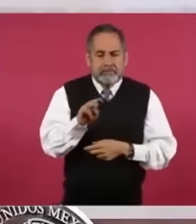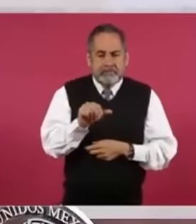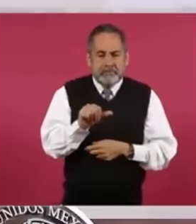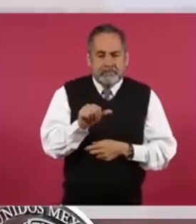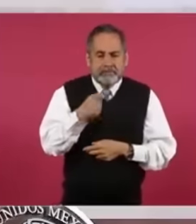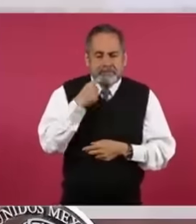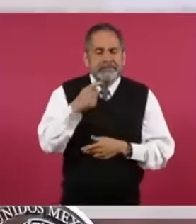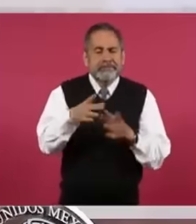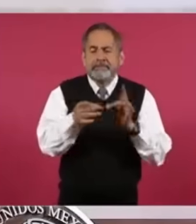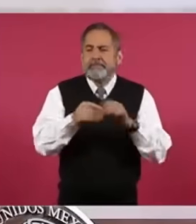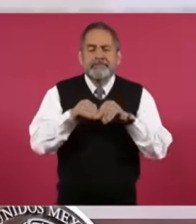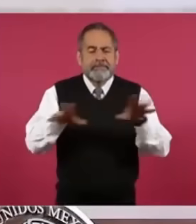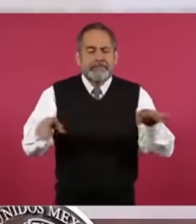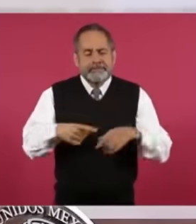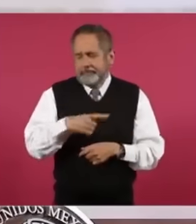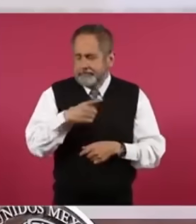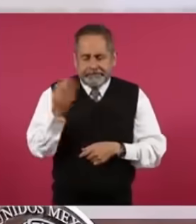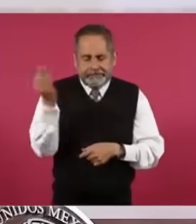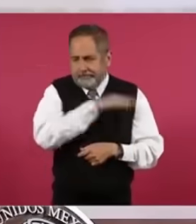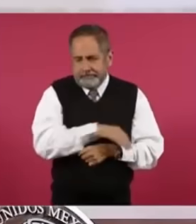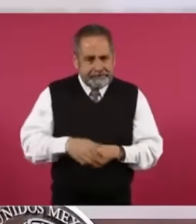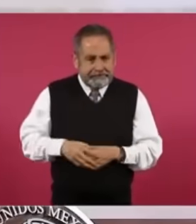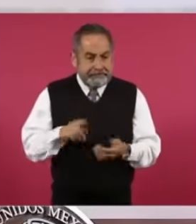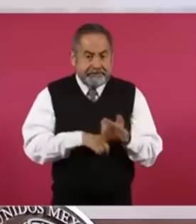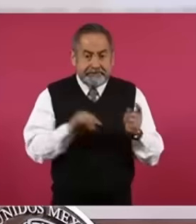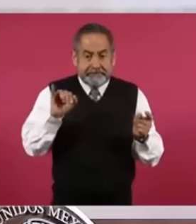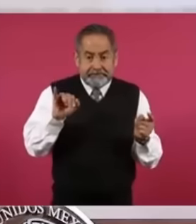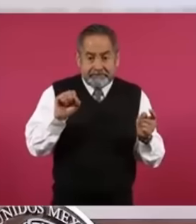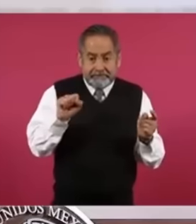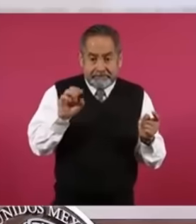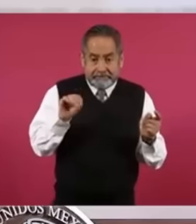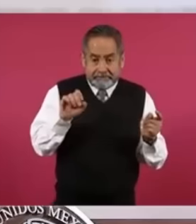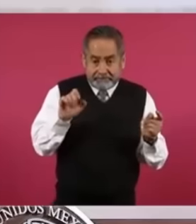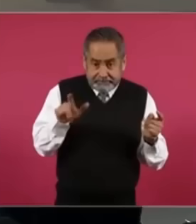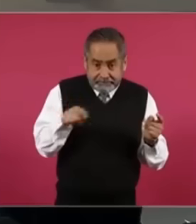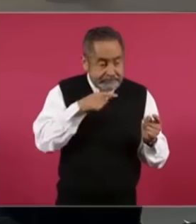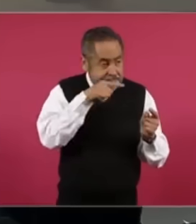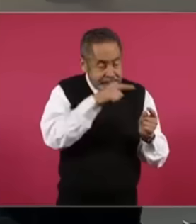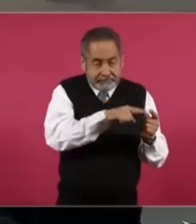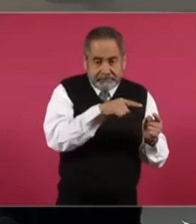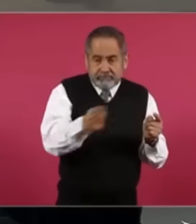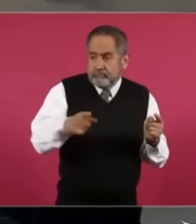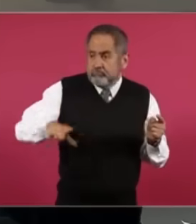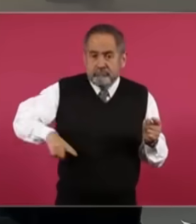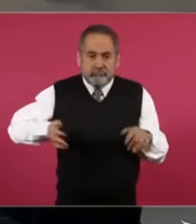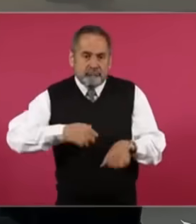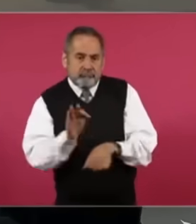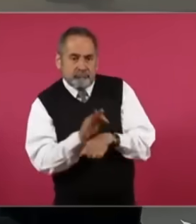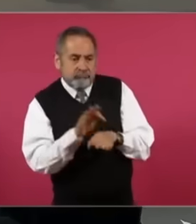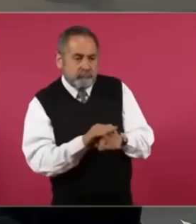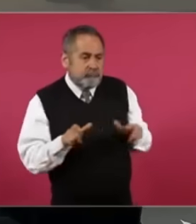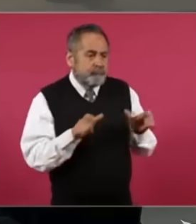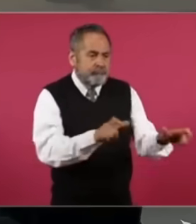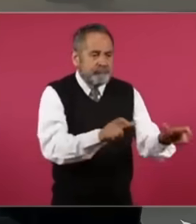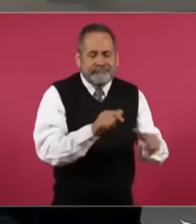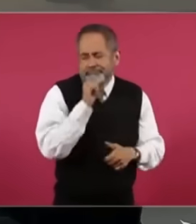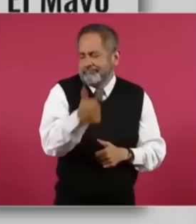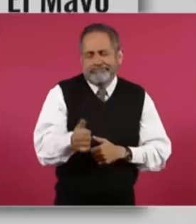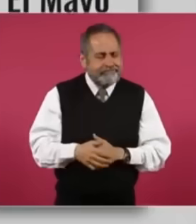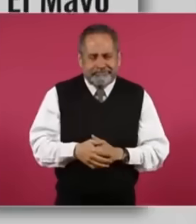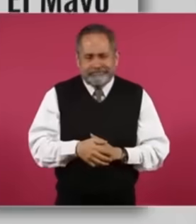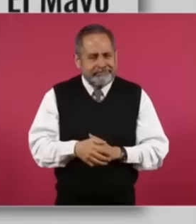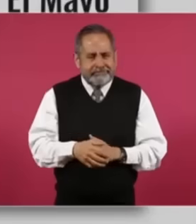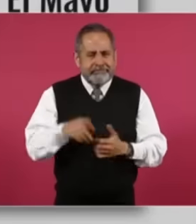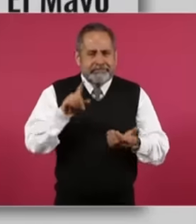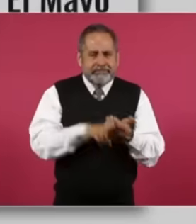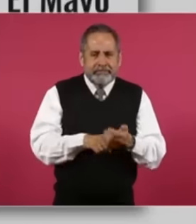informarles sobre eso, porque es falso que Ismael Zambada haya tenido protección del gobierno. Hay que decirle al diario Reforma que un